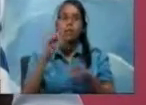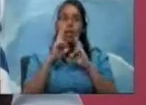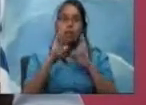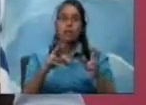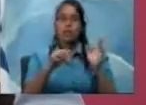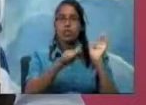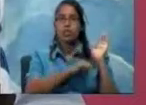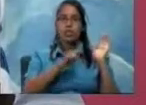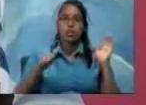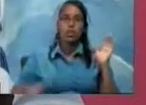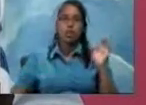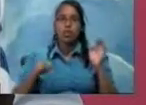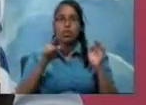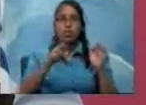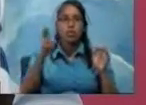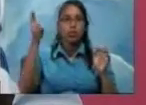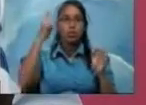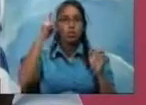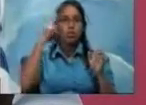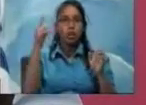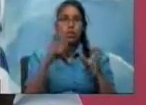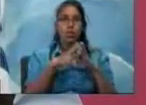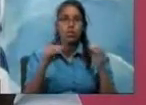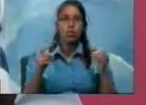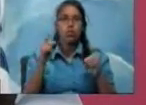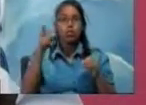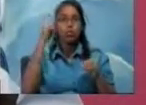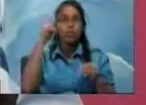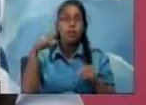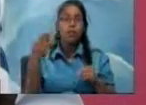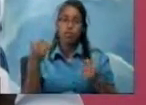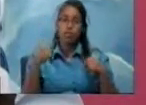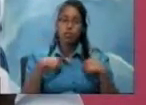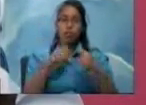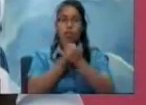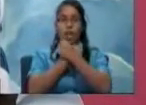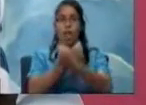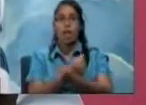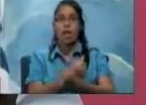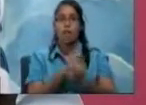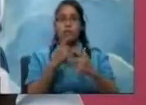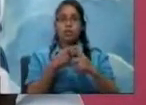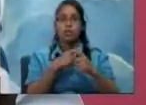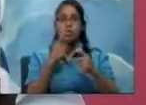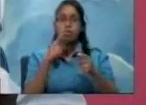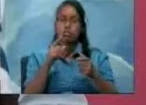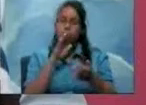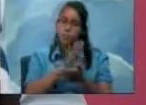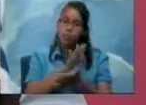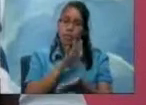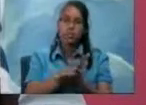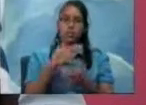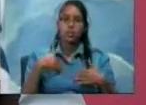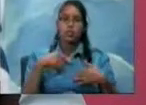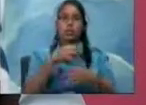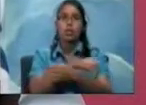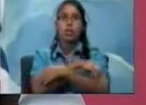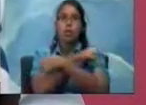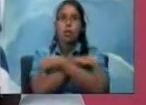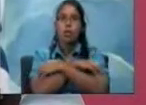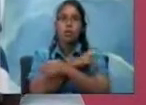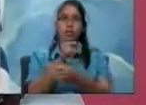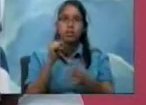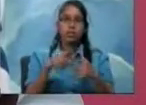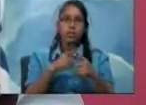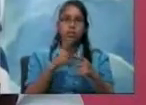Señor tú lo sabes todo tú sabes que te amo Jesús le dijo apacienta mis ovejas de cierto de cierto te